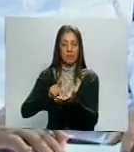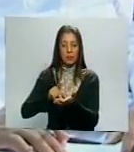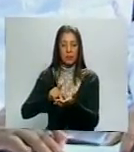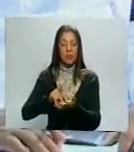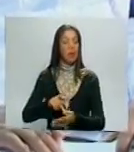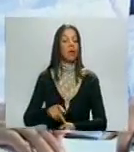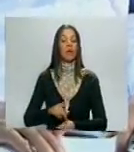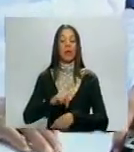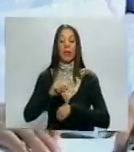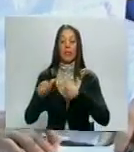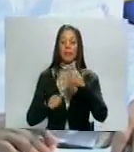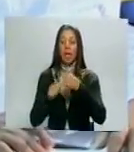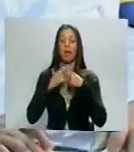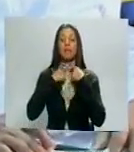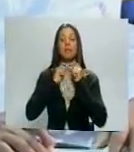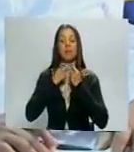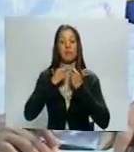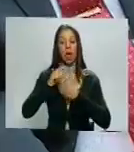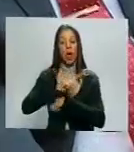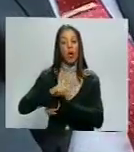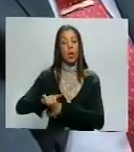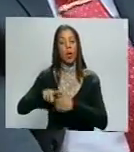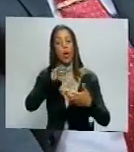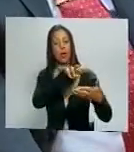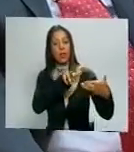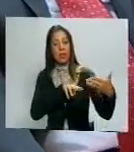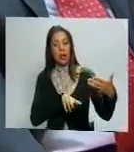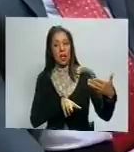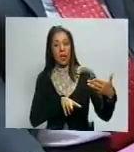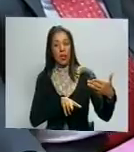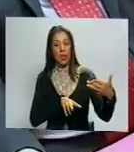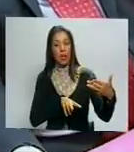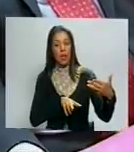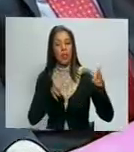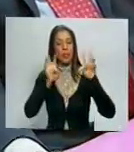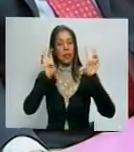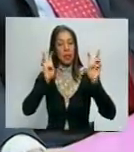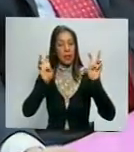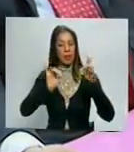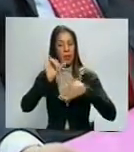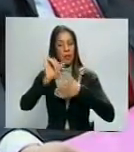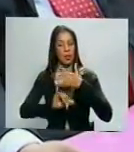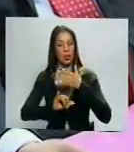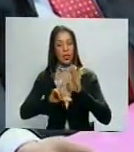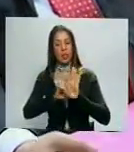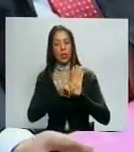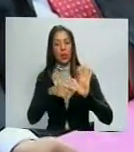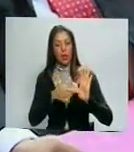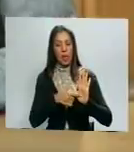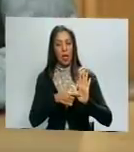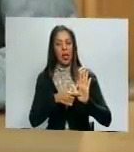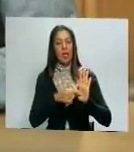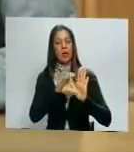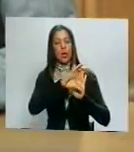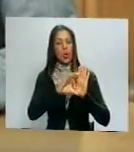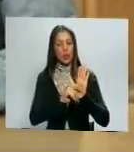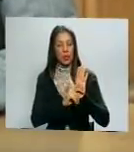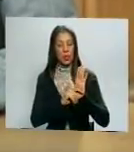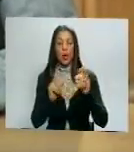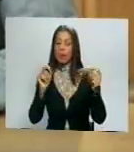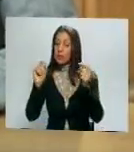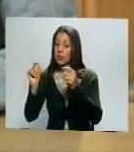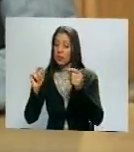Seguidamente, el primer vicepresidente ordenó la lectura del título del proyecto de ley constitucional. Sometido